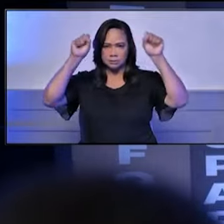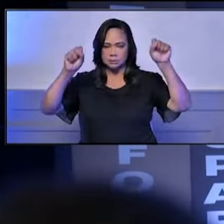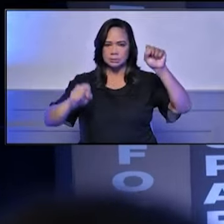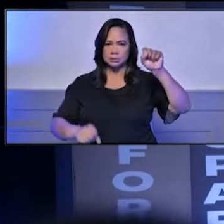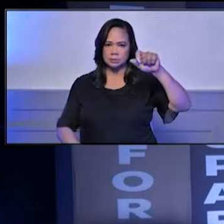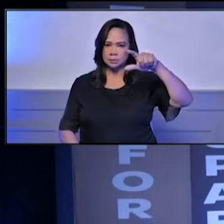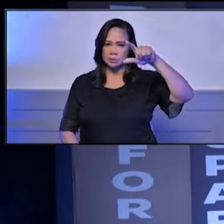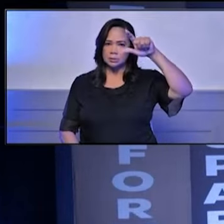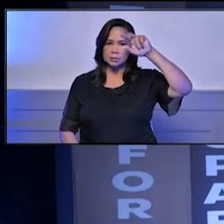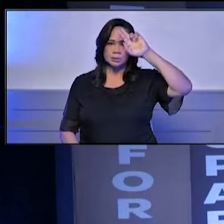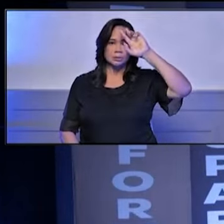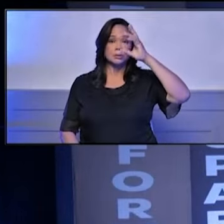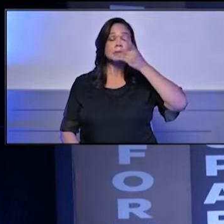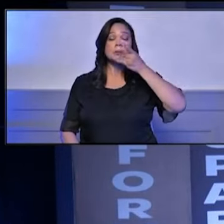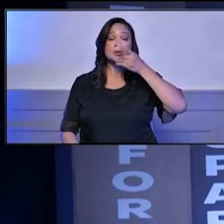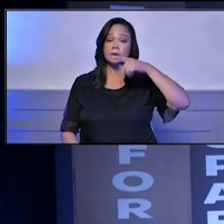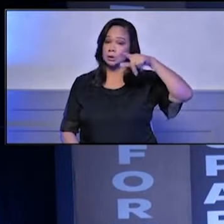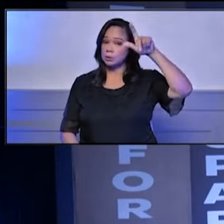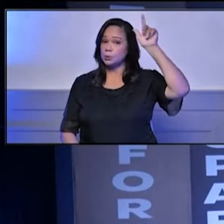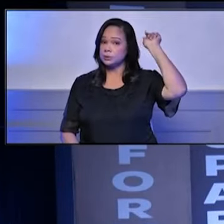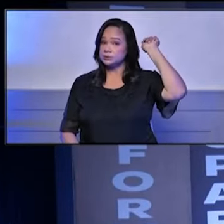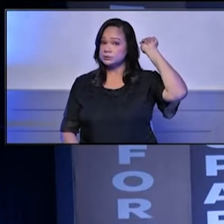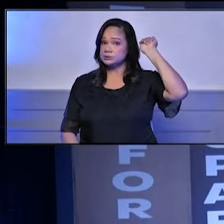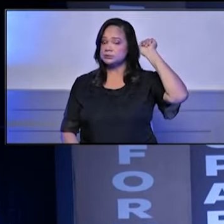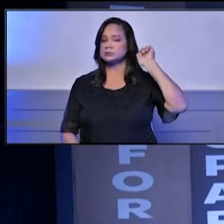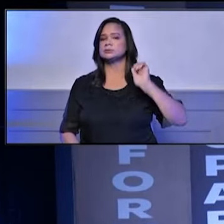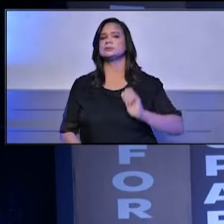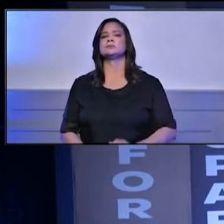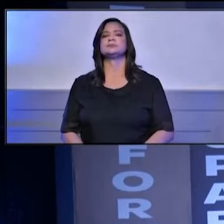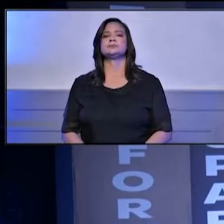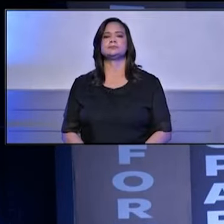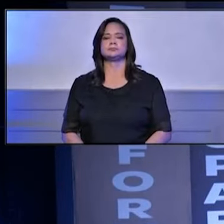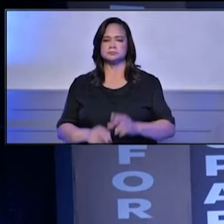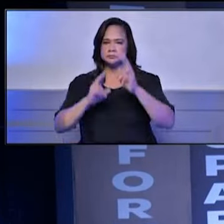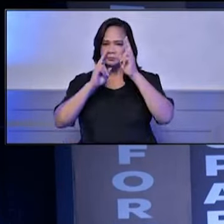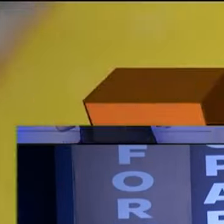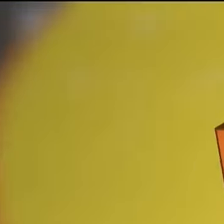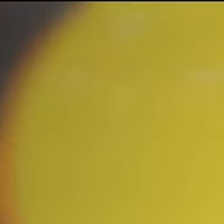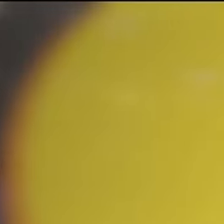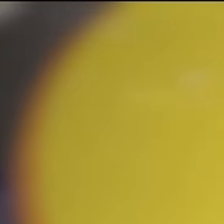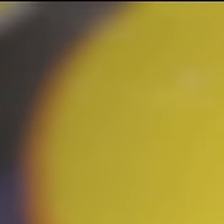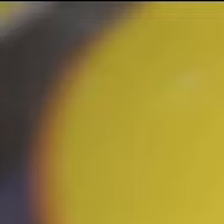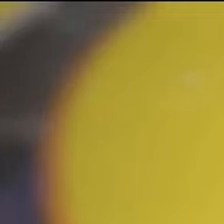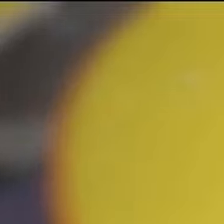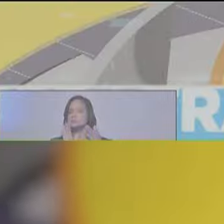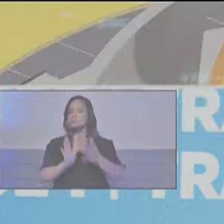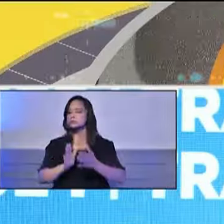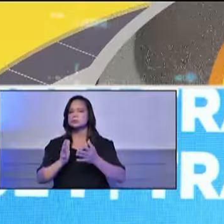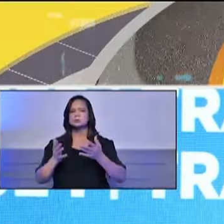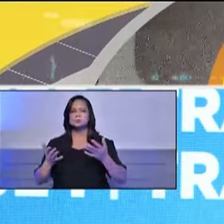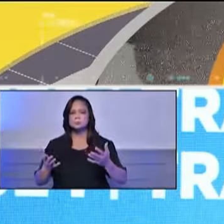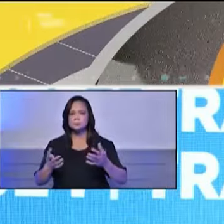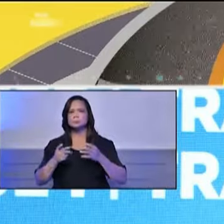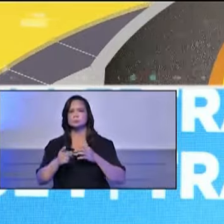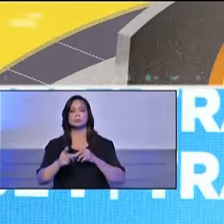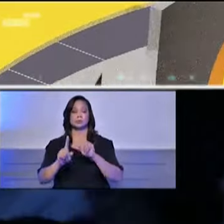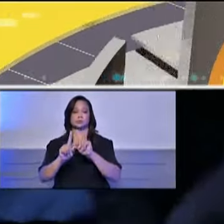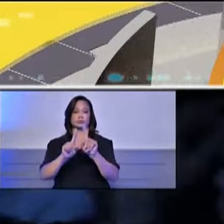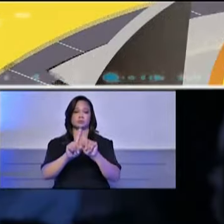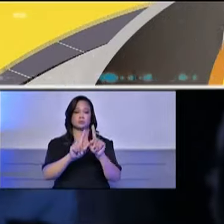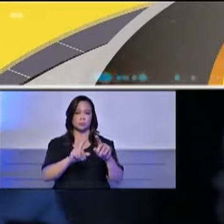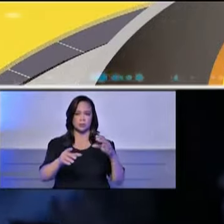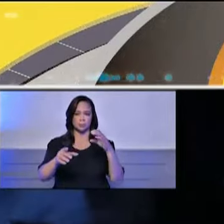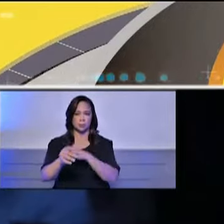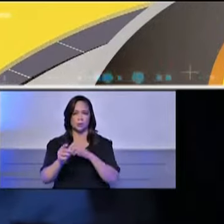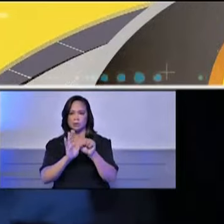tanto en los últimos años hasta llegar a 9.95 por cada 100,000 habitantes que es como se mide